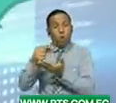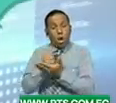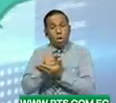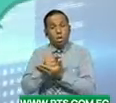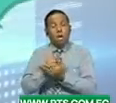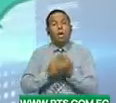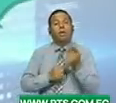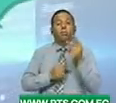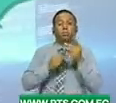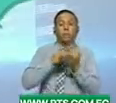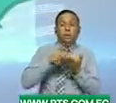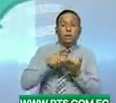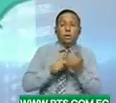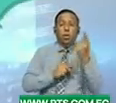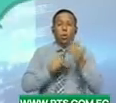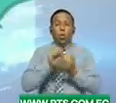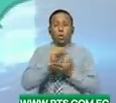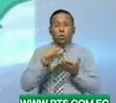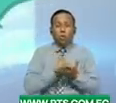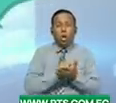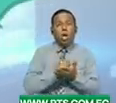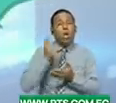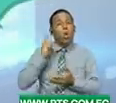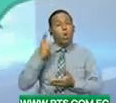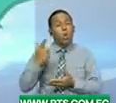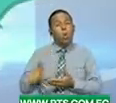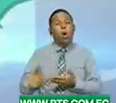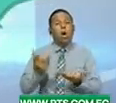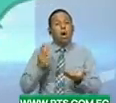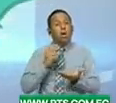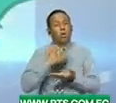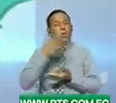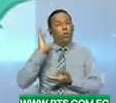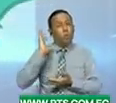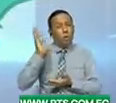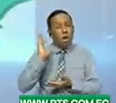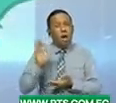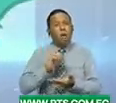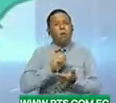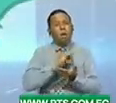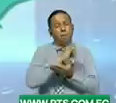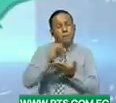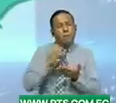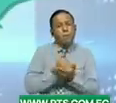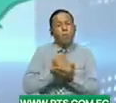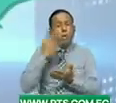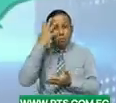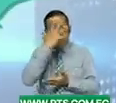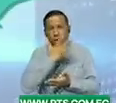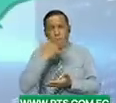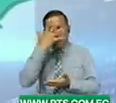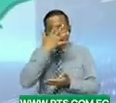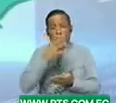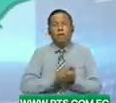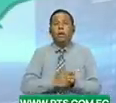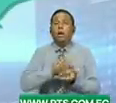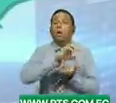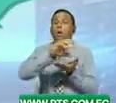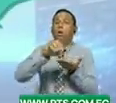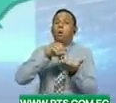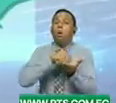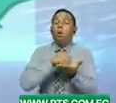en Azuay, Loja, Tunguragua, Chimborazo, Imbabura y Esmeraldas. El CAI de El Oro está